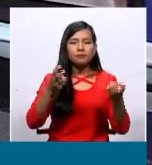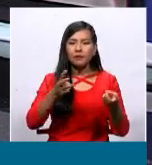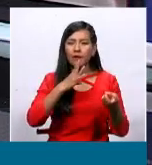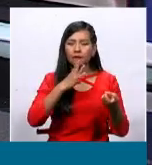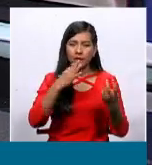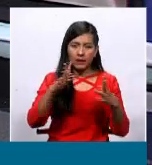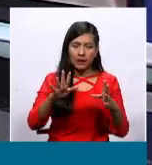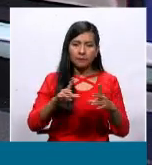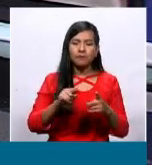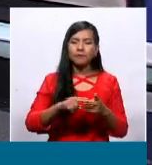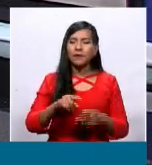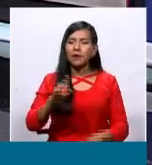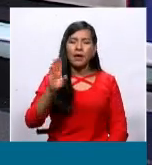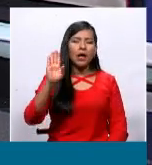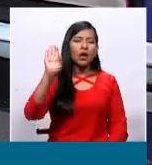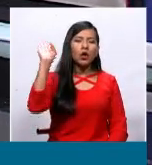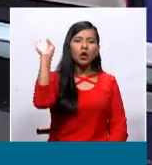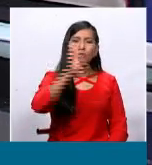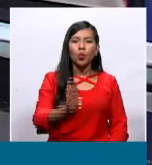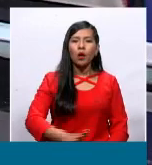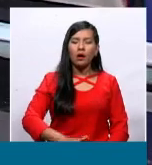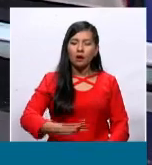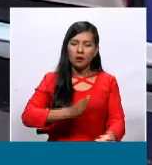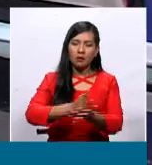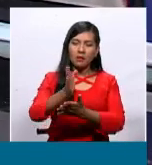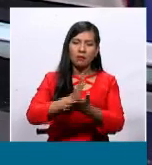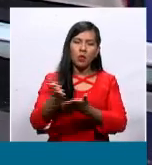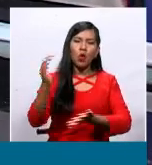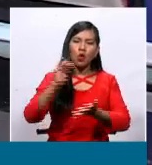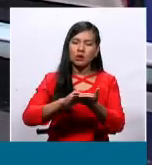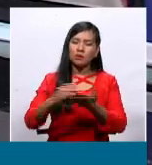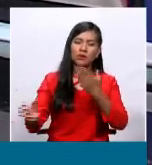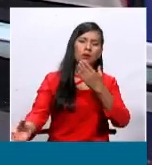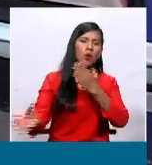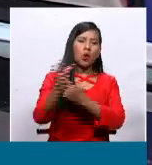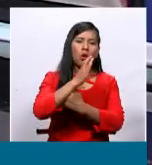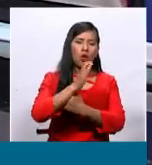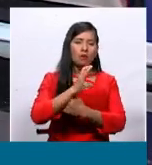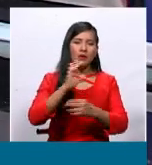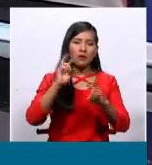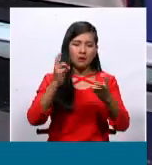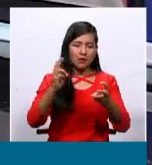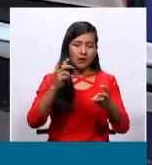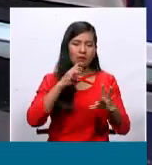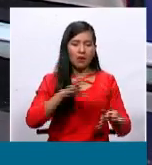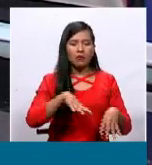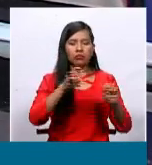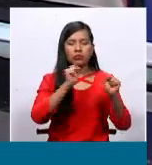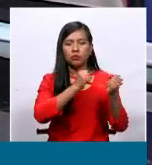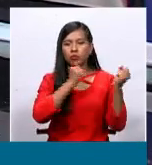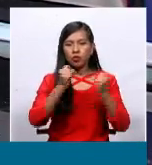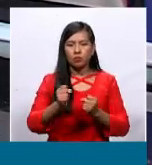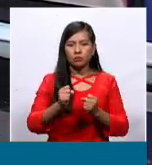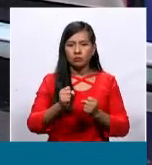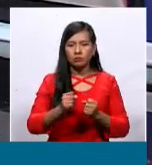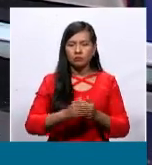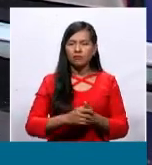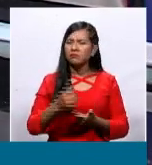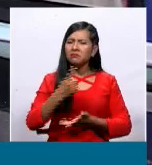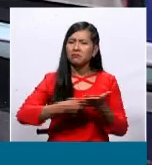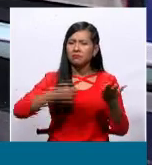apunté, jamás se va a permitir la toma del poder por la fuerza. ¿Cómo interpretas, qué lectura haces de estas tres